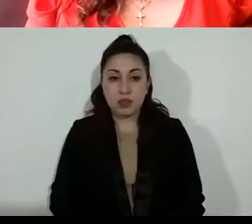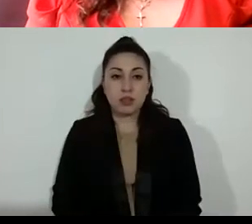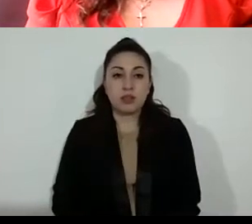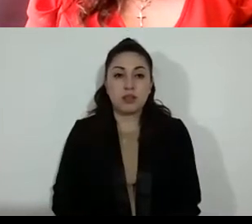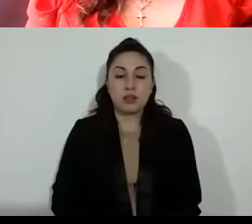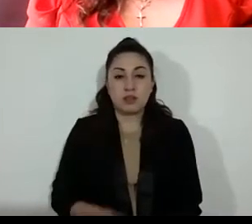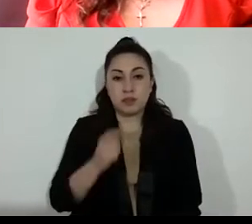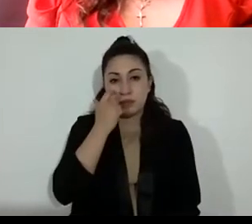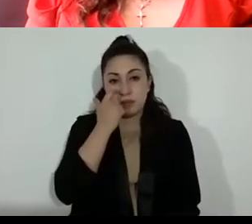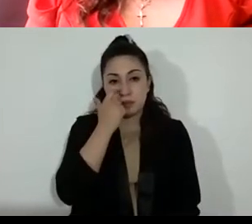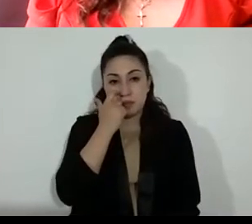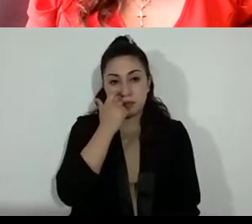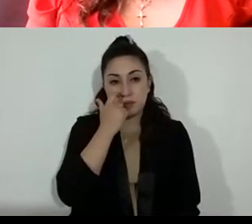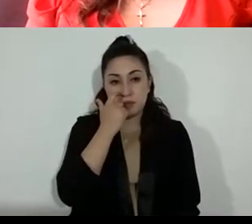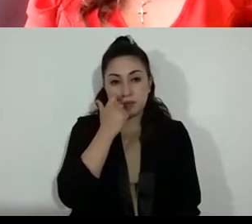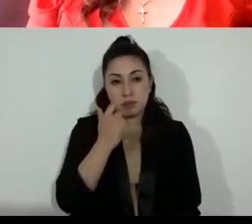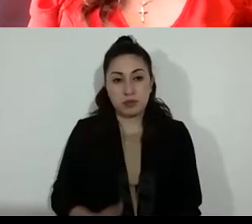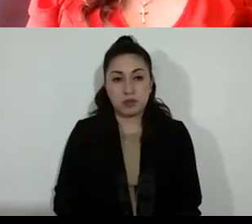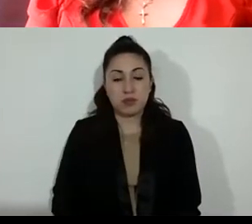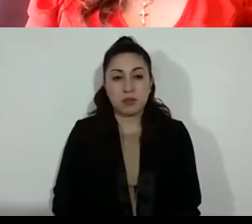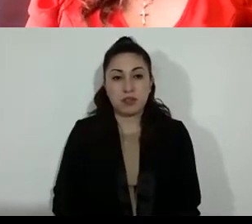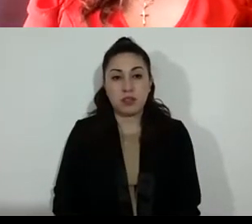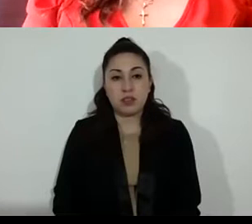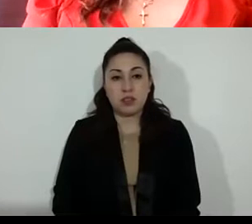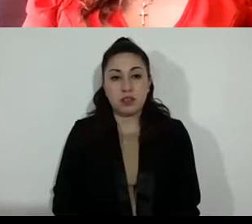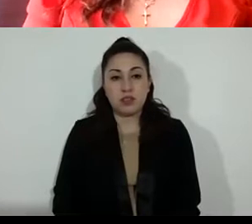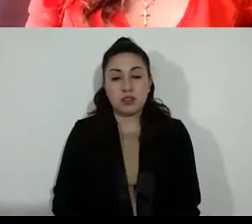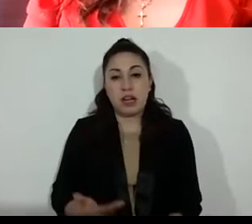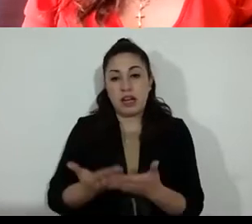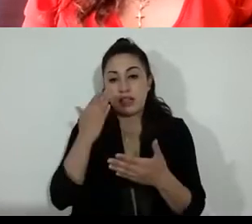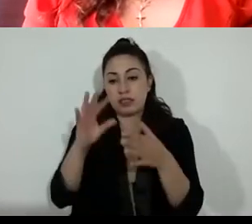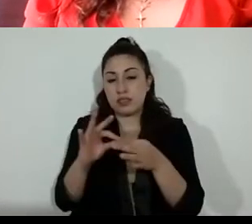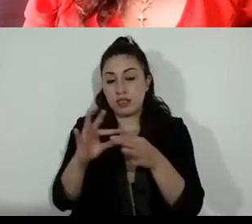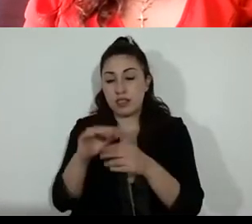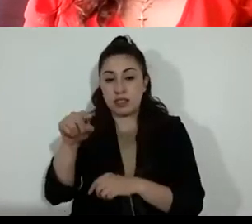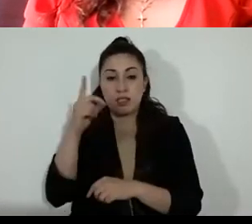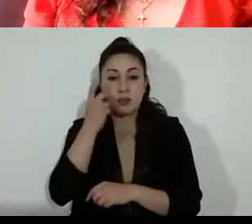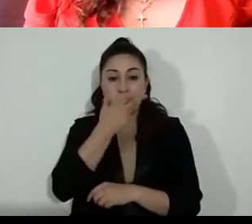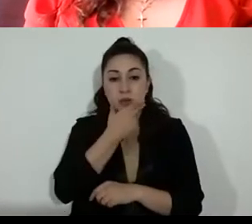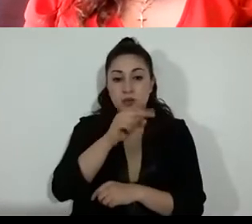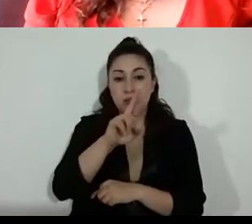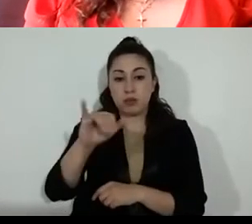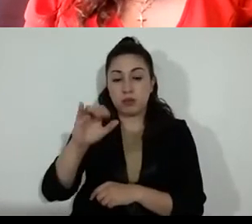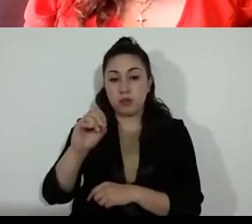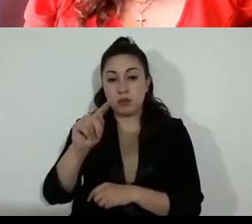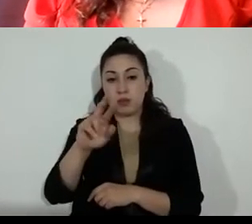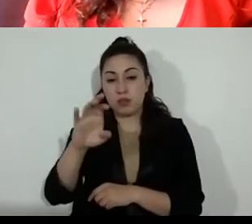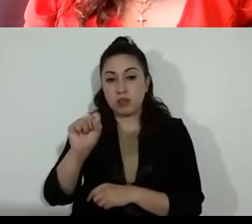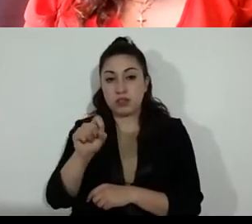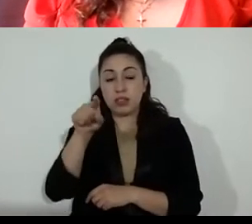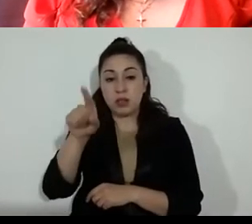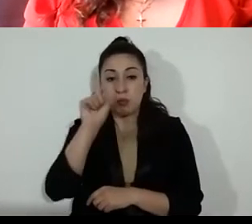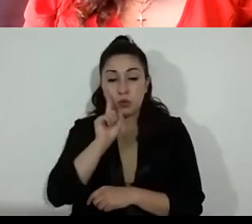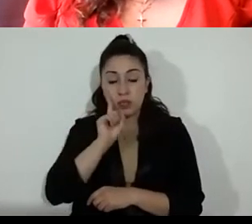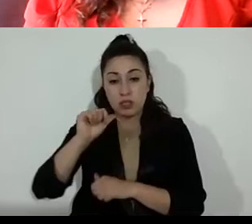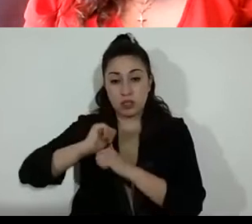Y respecto a lo que comentaba el diputado Rubio, comentarles que ella viene al Pleno